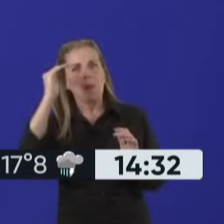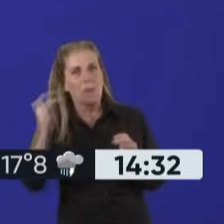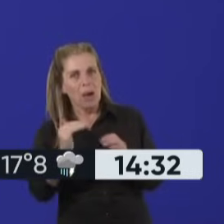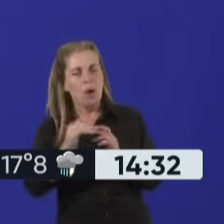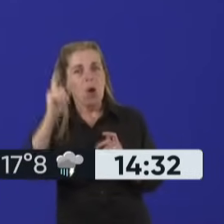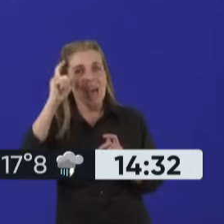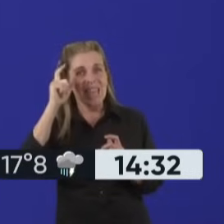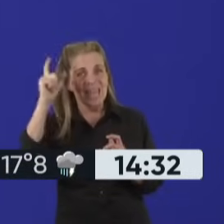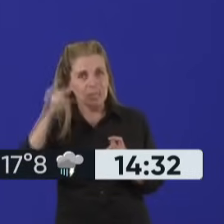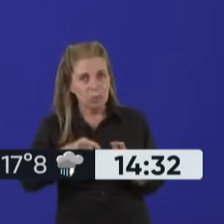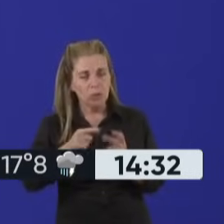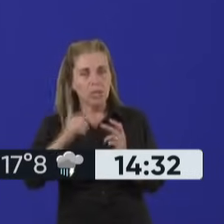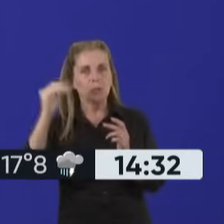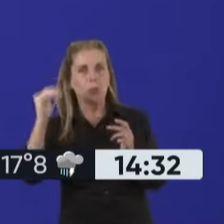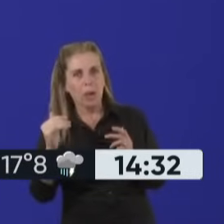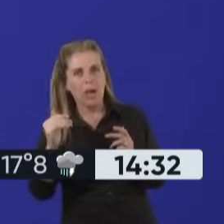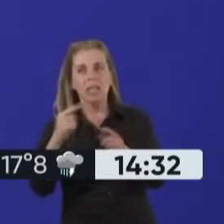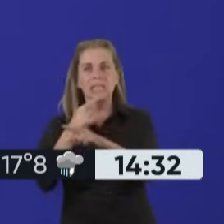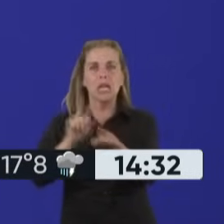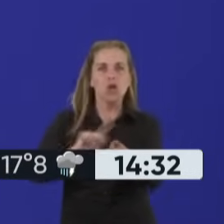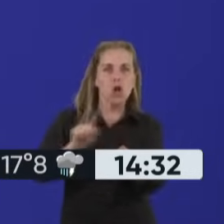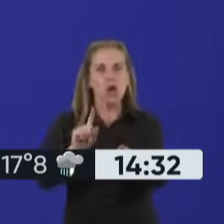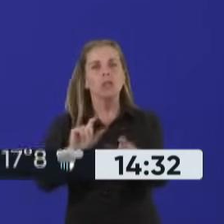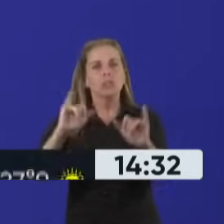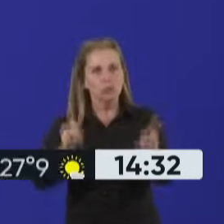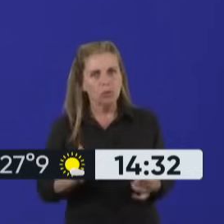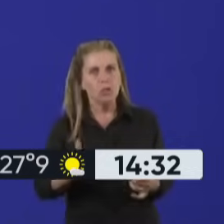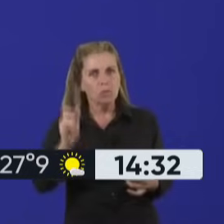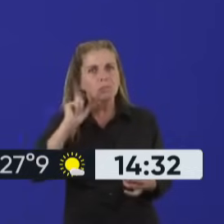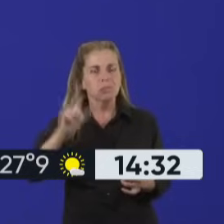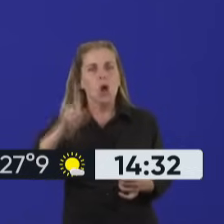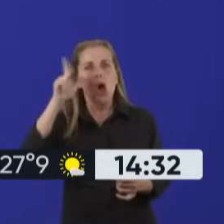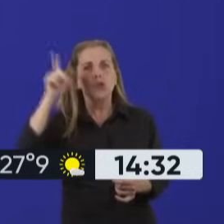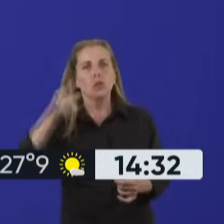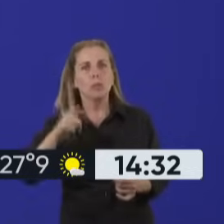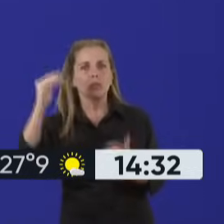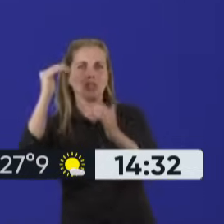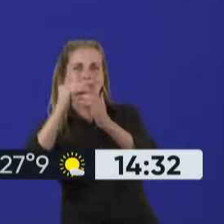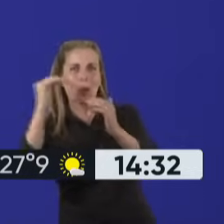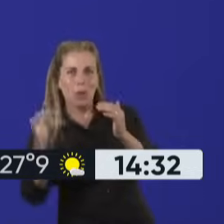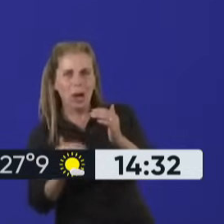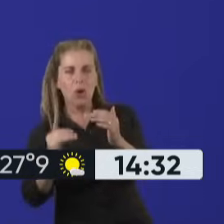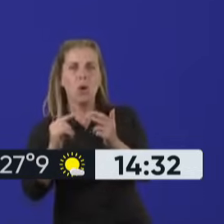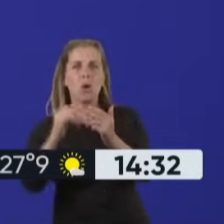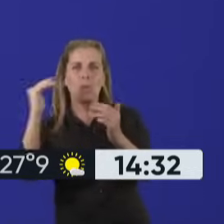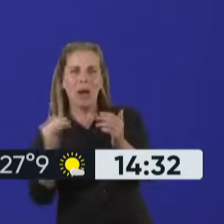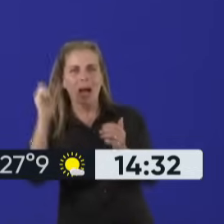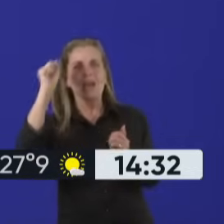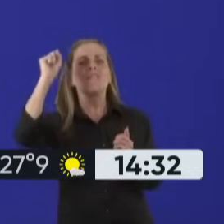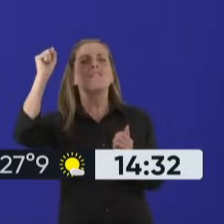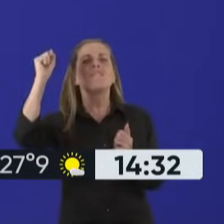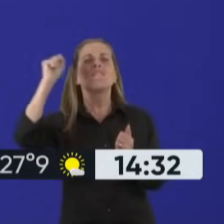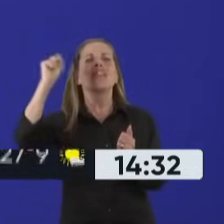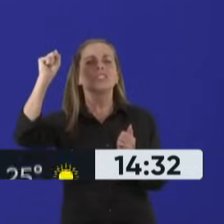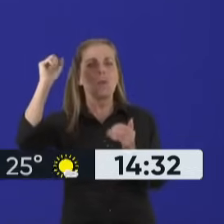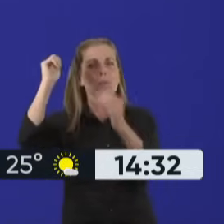de 10, después no la íbamos a poder bajar de 8, bajó de 8, después no podía bajar de 4, bajó de